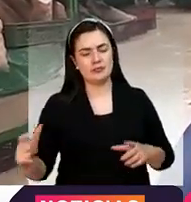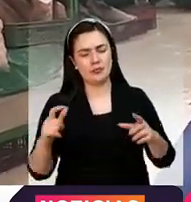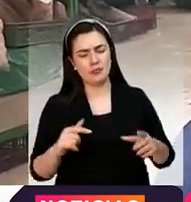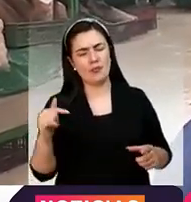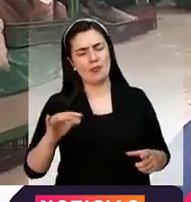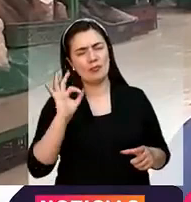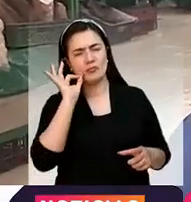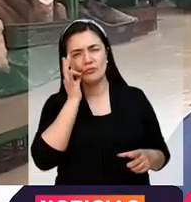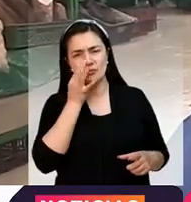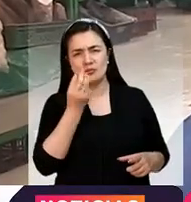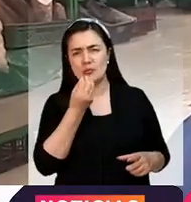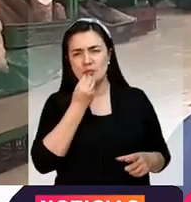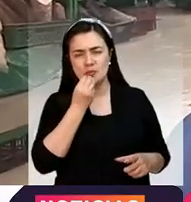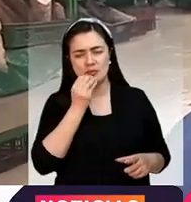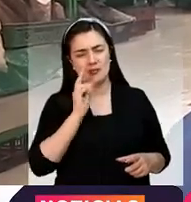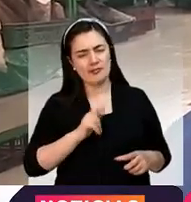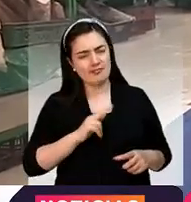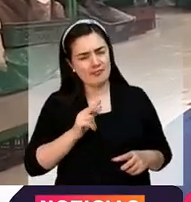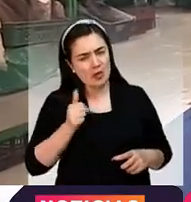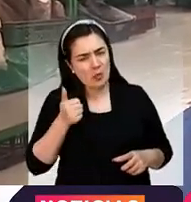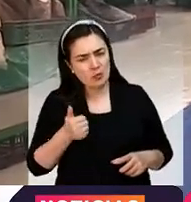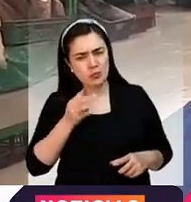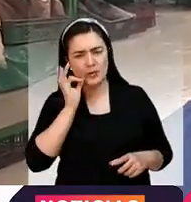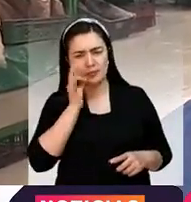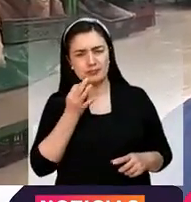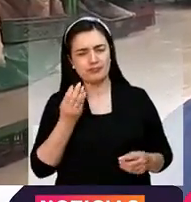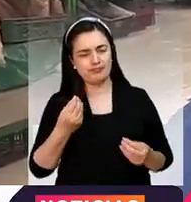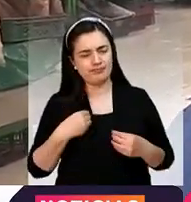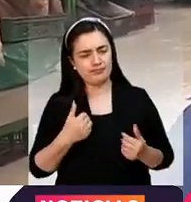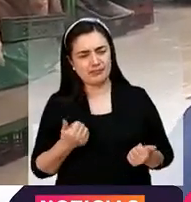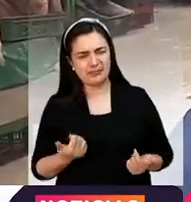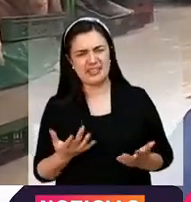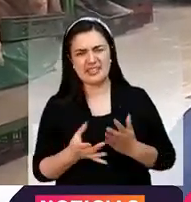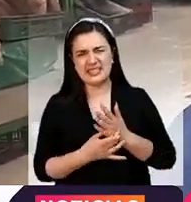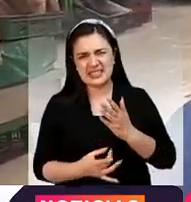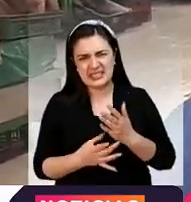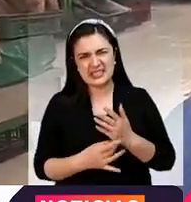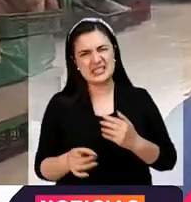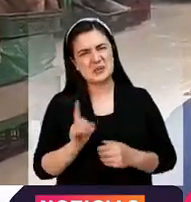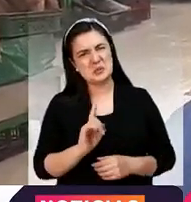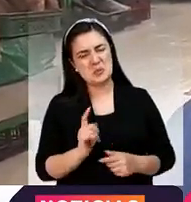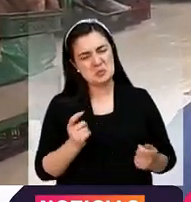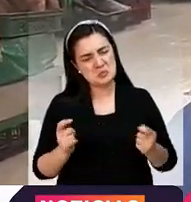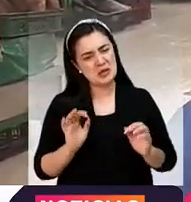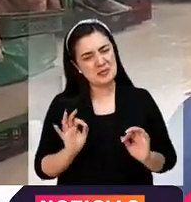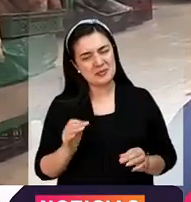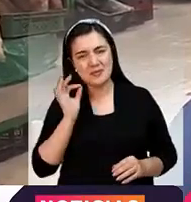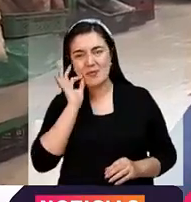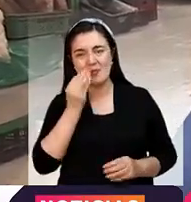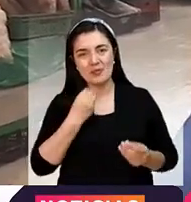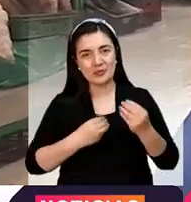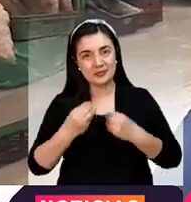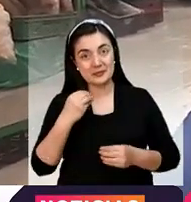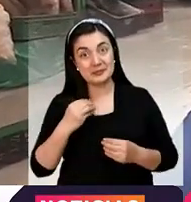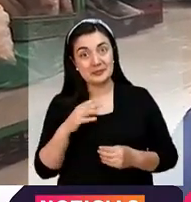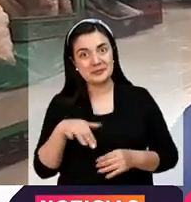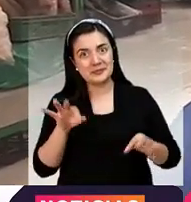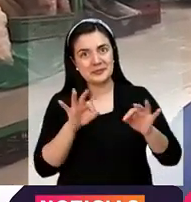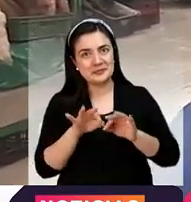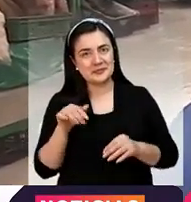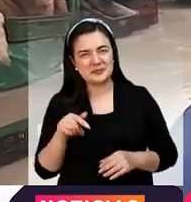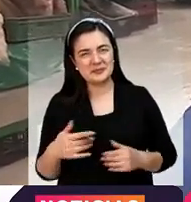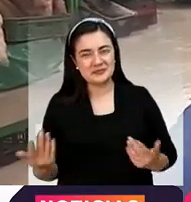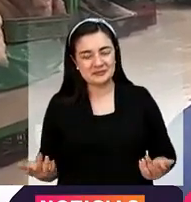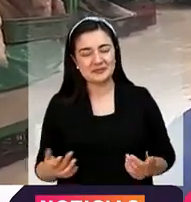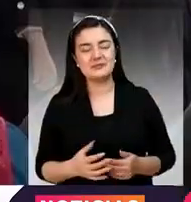muy fresca y muy nutritiva, no tiene tanta grasa y es deliciosa. Y lo más importante es que